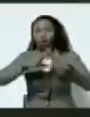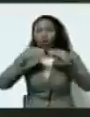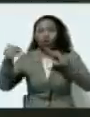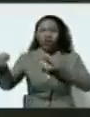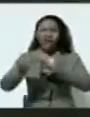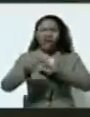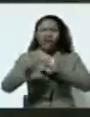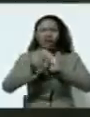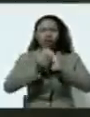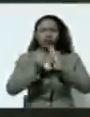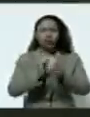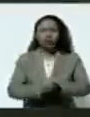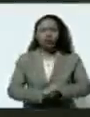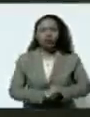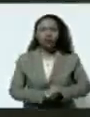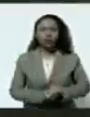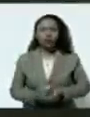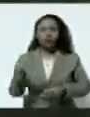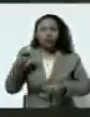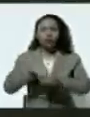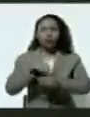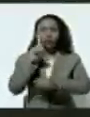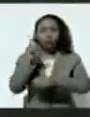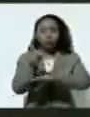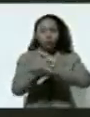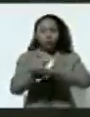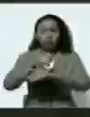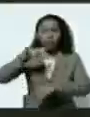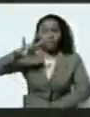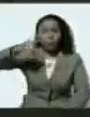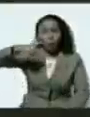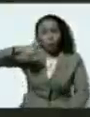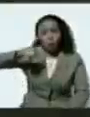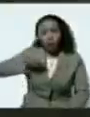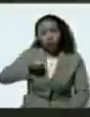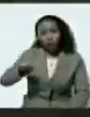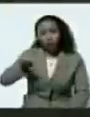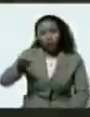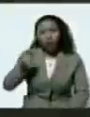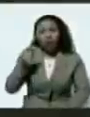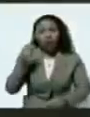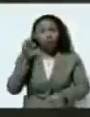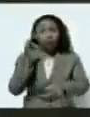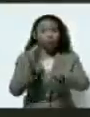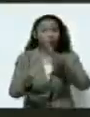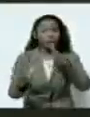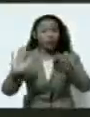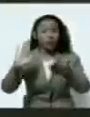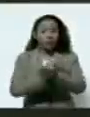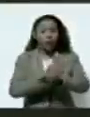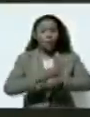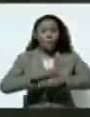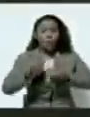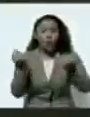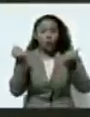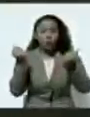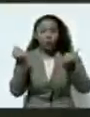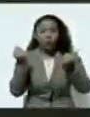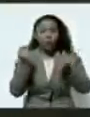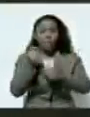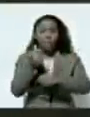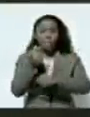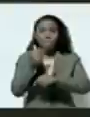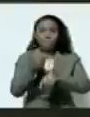agresiones, la instalación de un gobierno títere que afortunadamente se desmoronó a los pocos días.